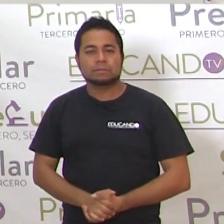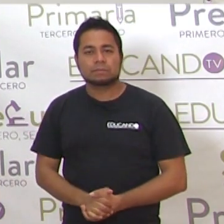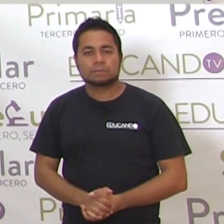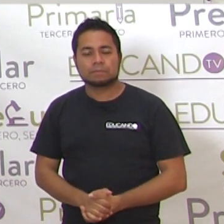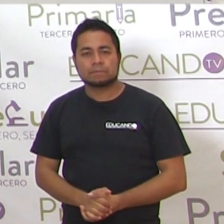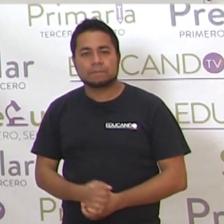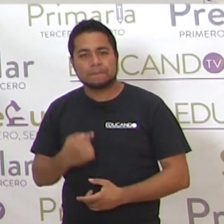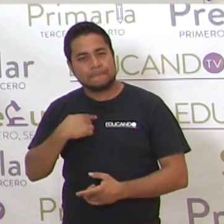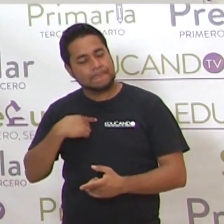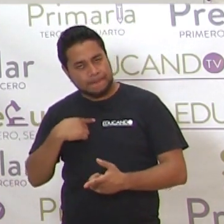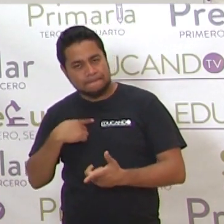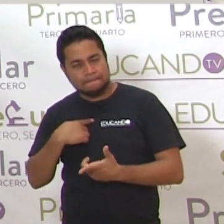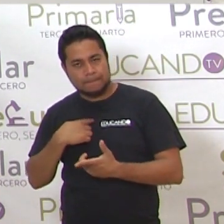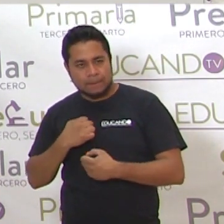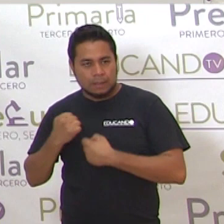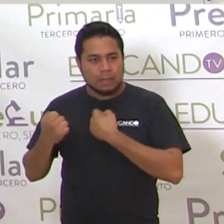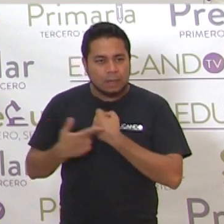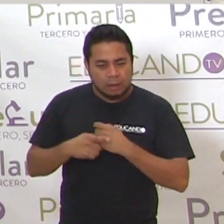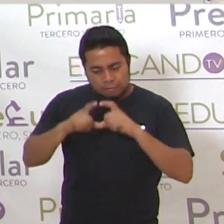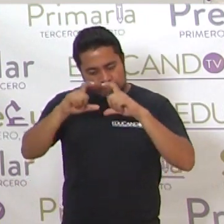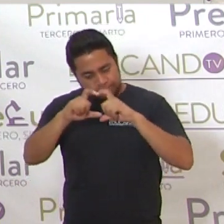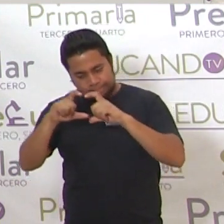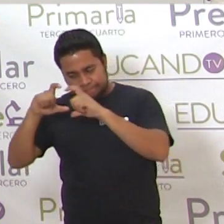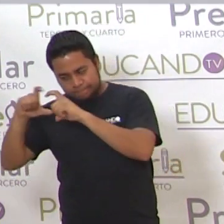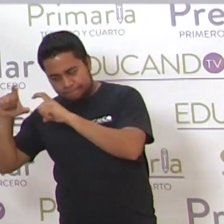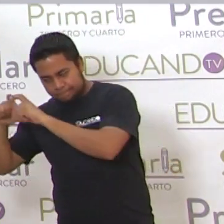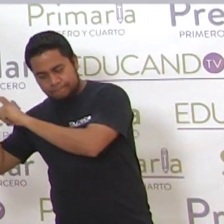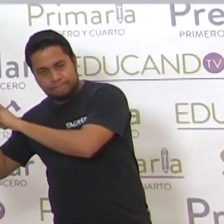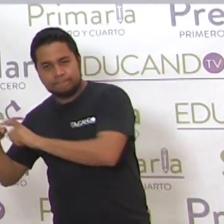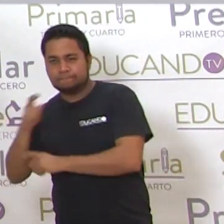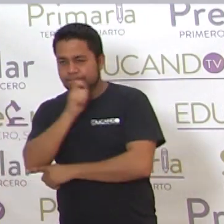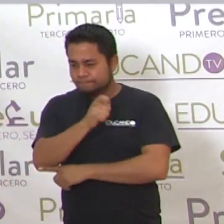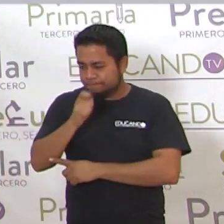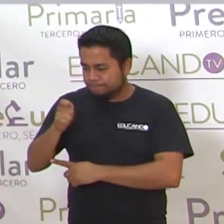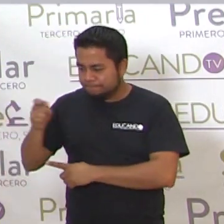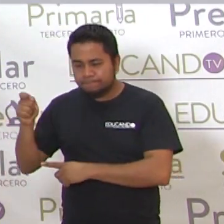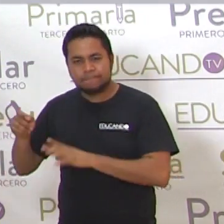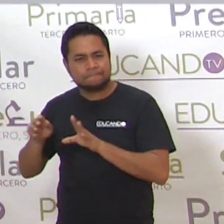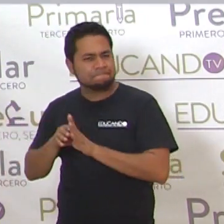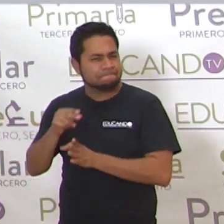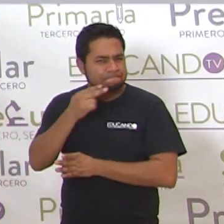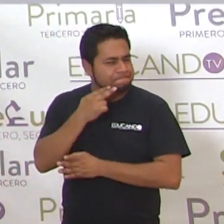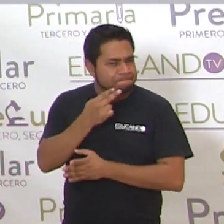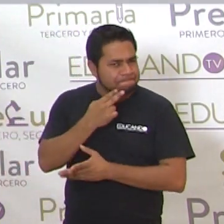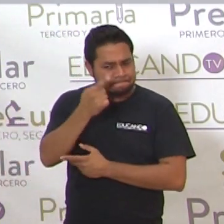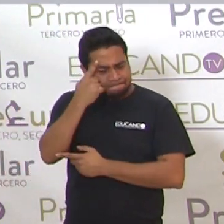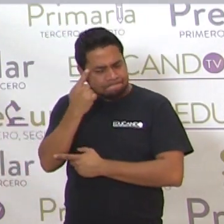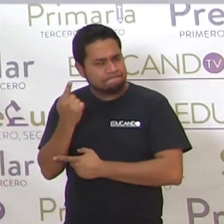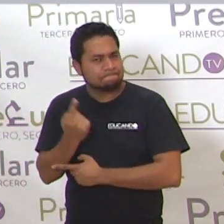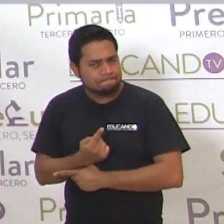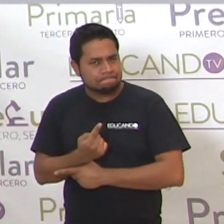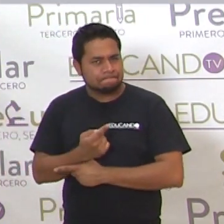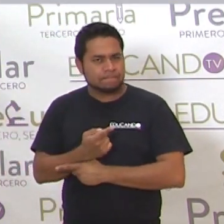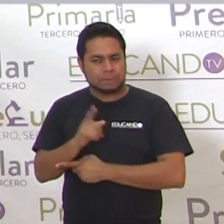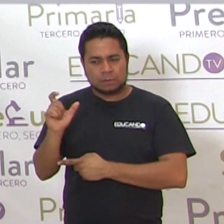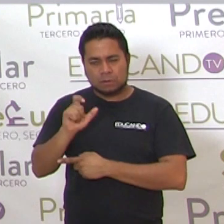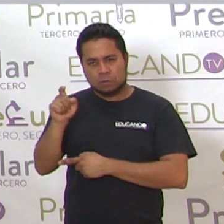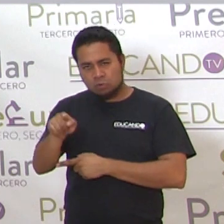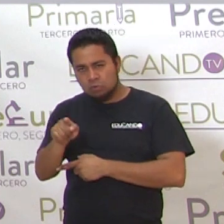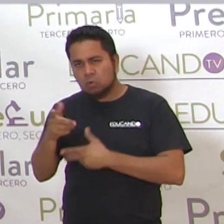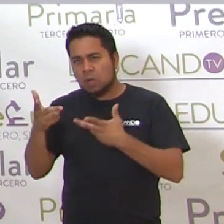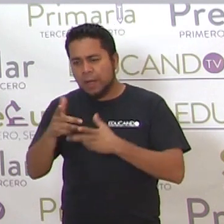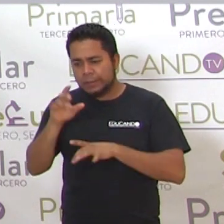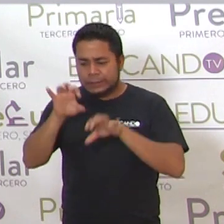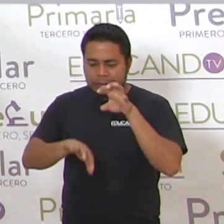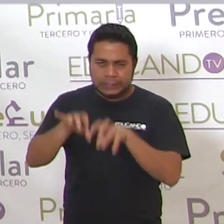algunos iconos su significado y su utilidad bien que nos va a servir al momento de